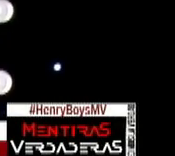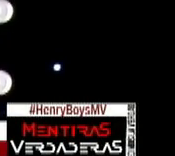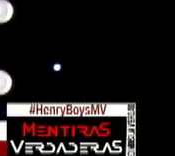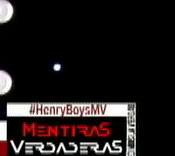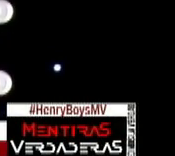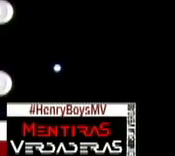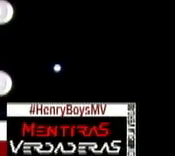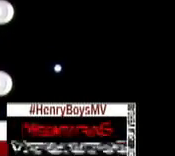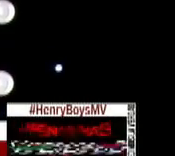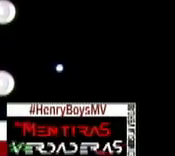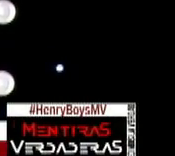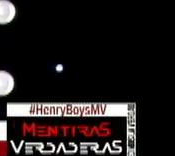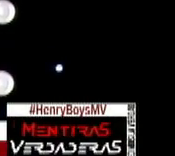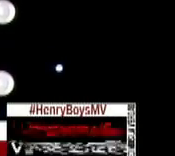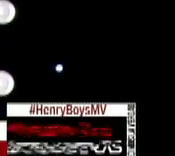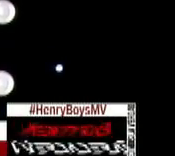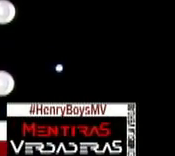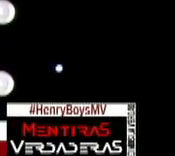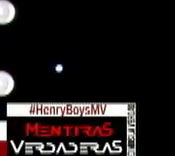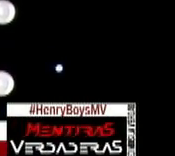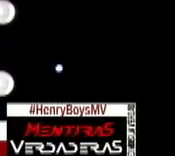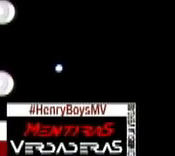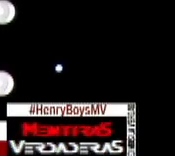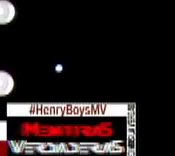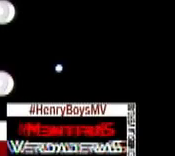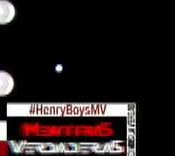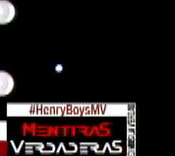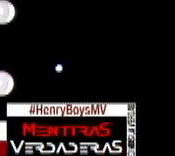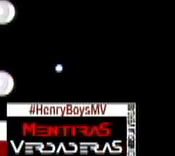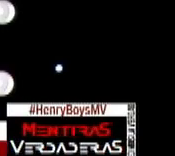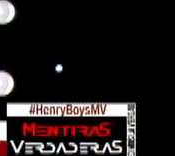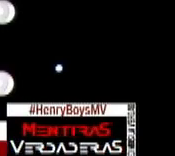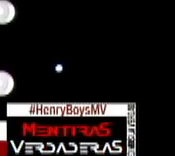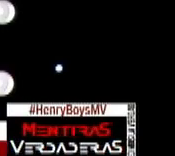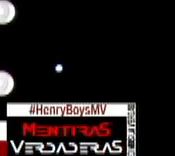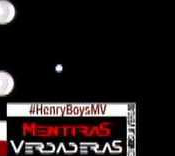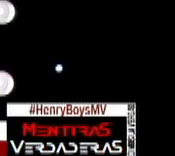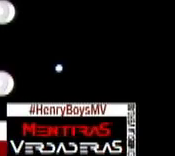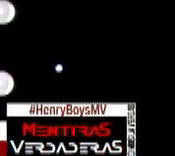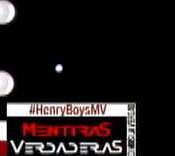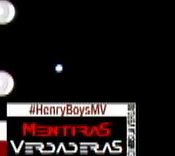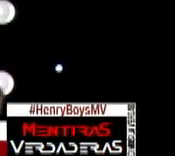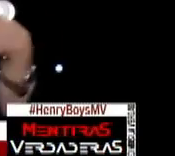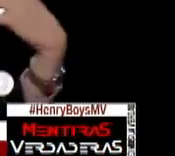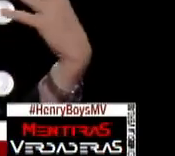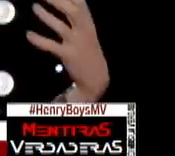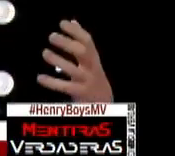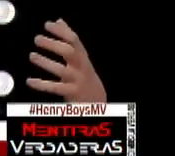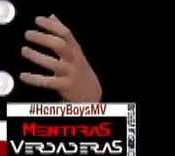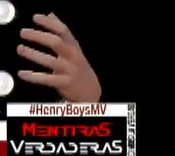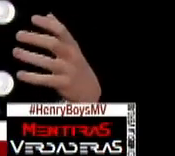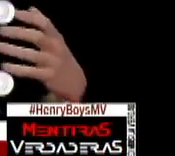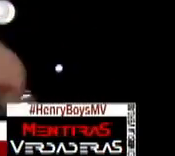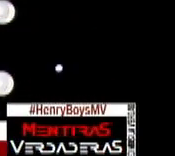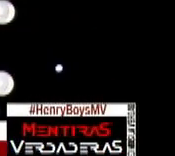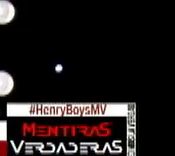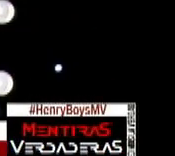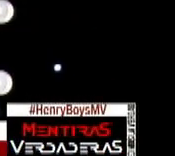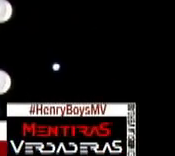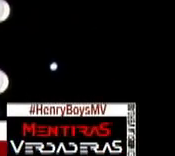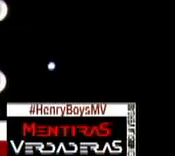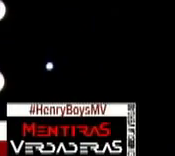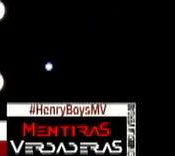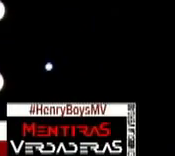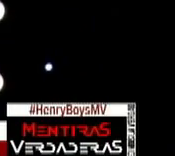si nosotros queremos reconciliarnos, tenemos que partir por evitar esas conjeturas apresuradas para atribuir al Estado un